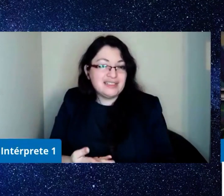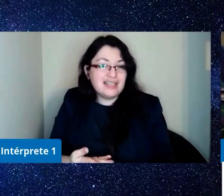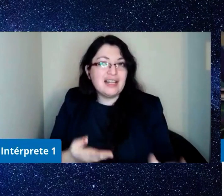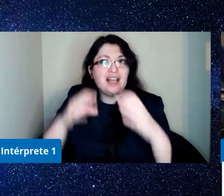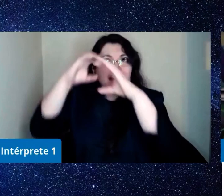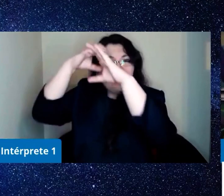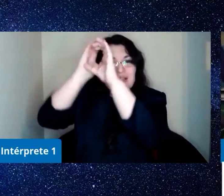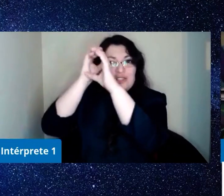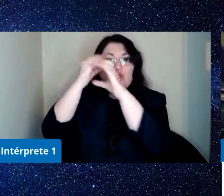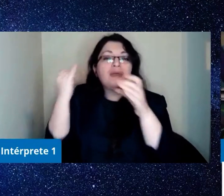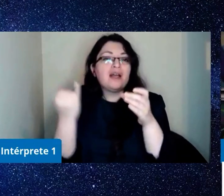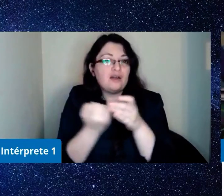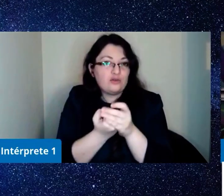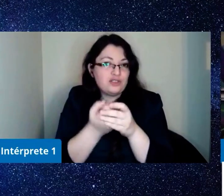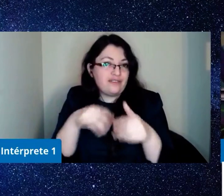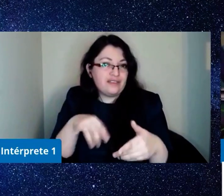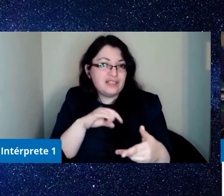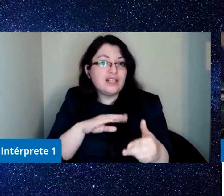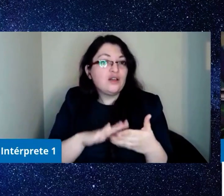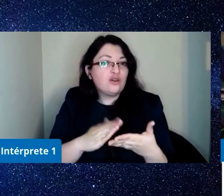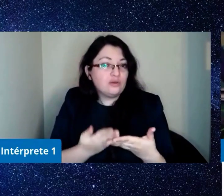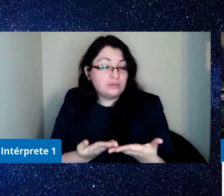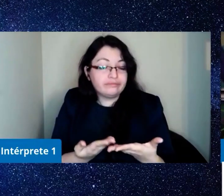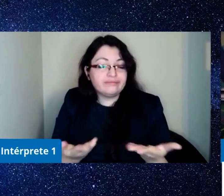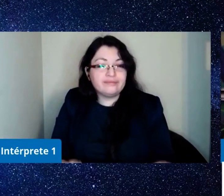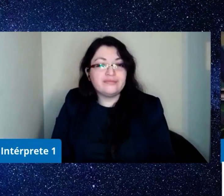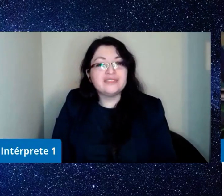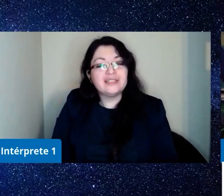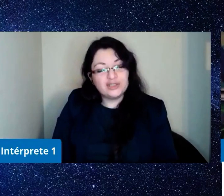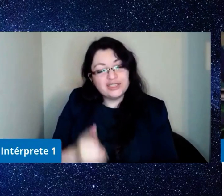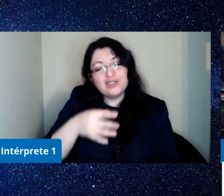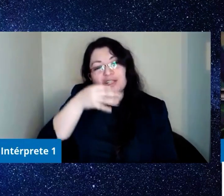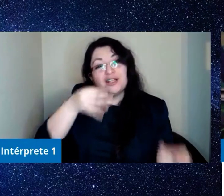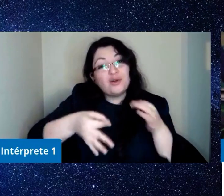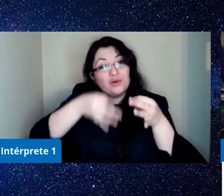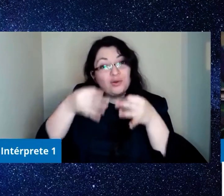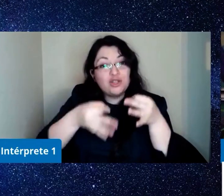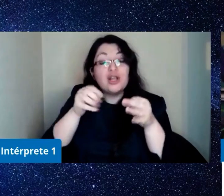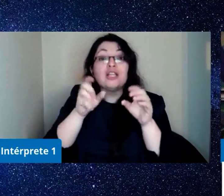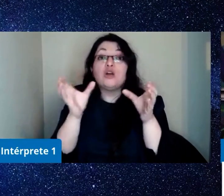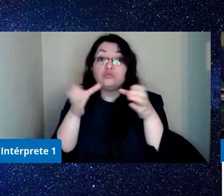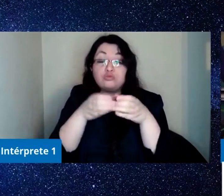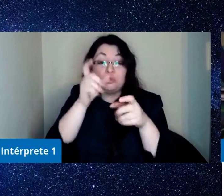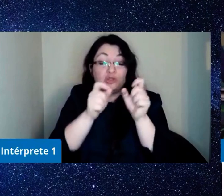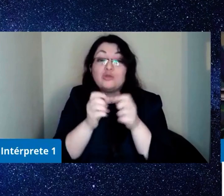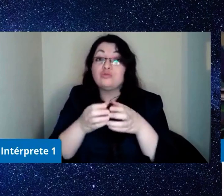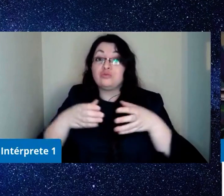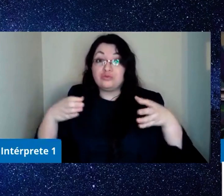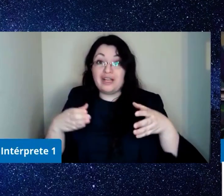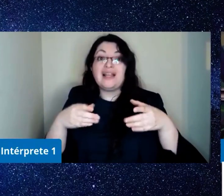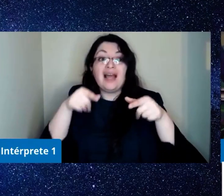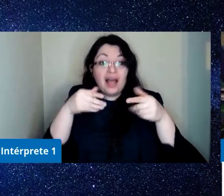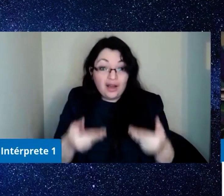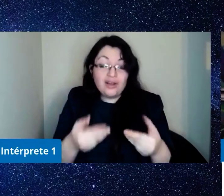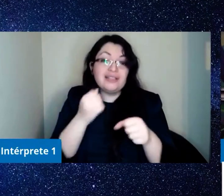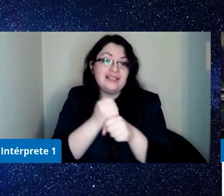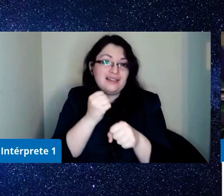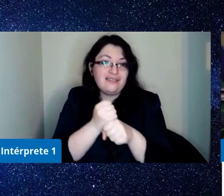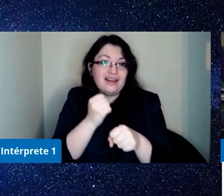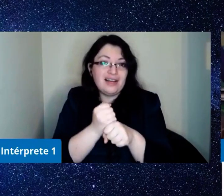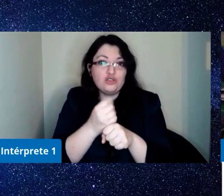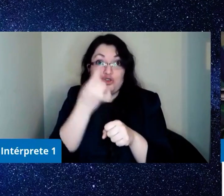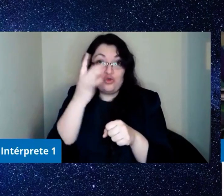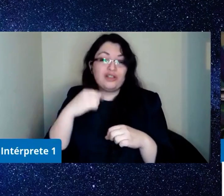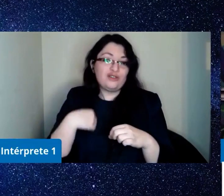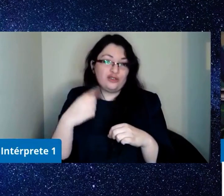inclusiva. Y les cuento que es un gran grupo de personas las que está trabajando ahora actualmente en esto. No soy solo yo, sino